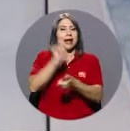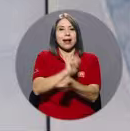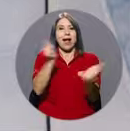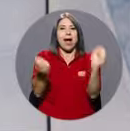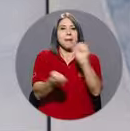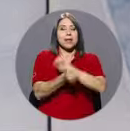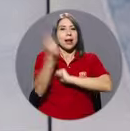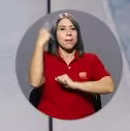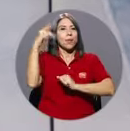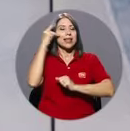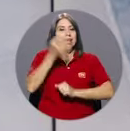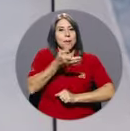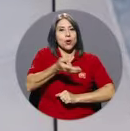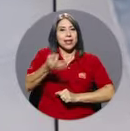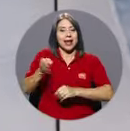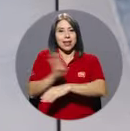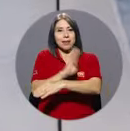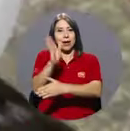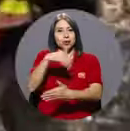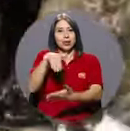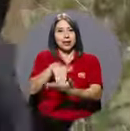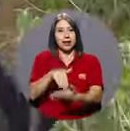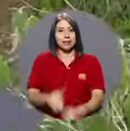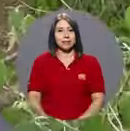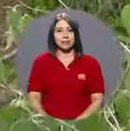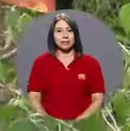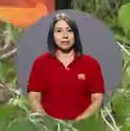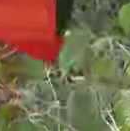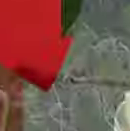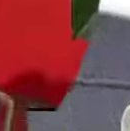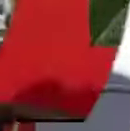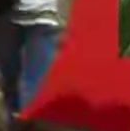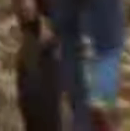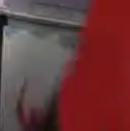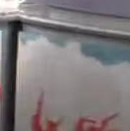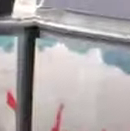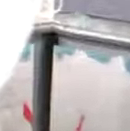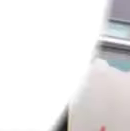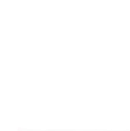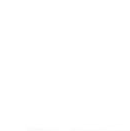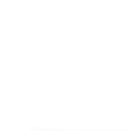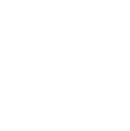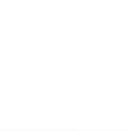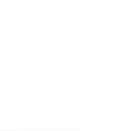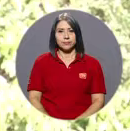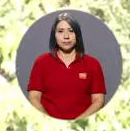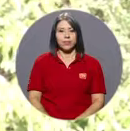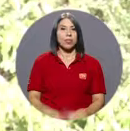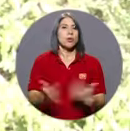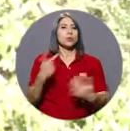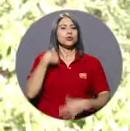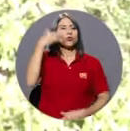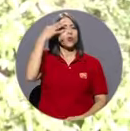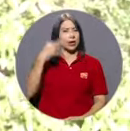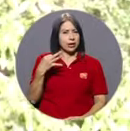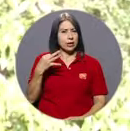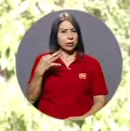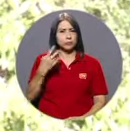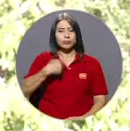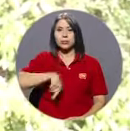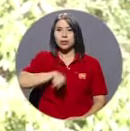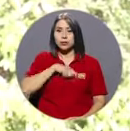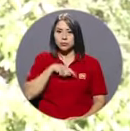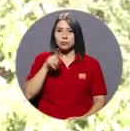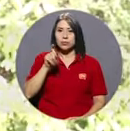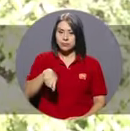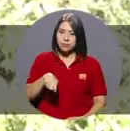la política monetaria del Banco Central. Bueno, yo creo que en